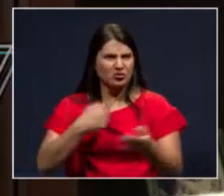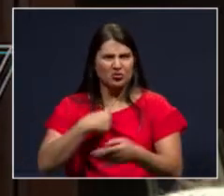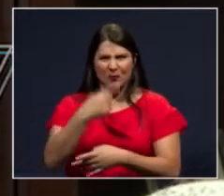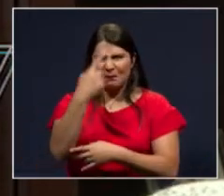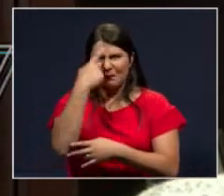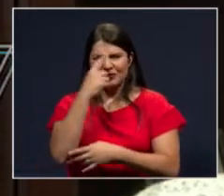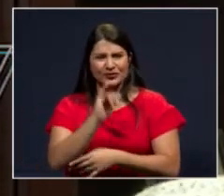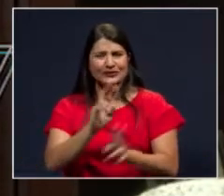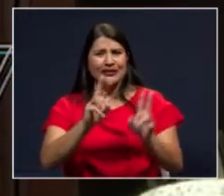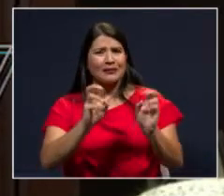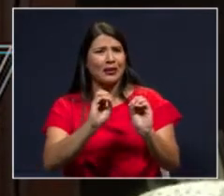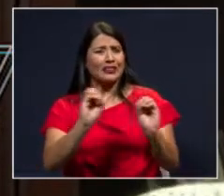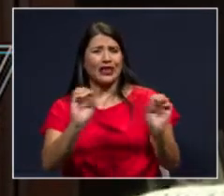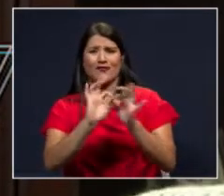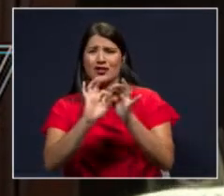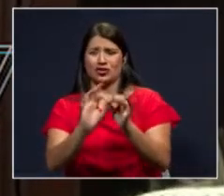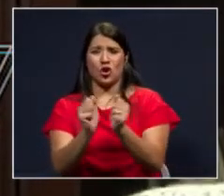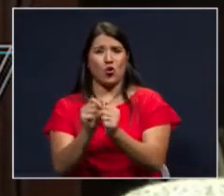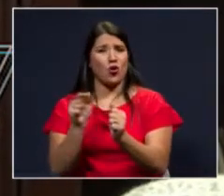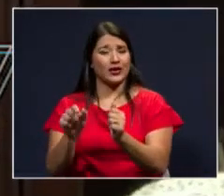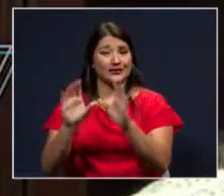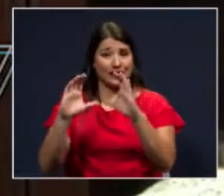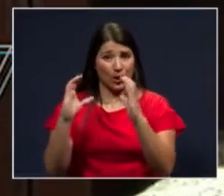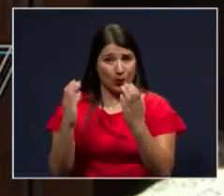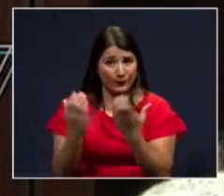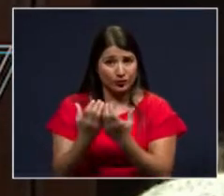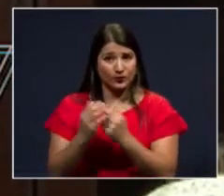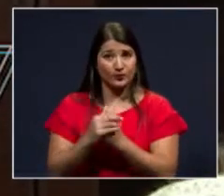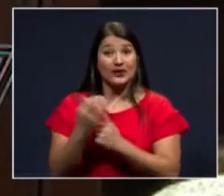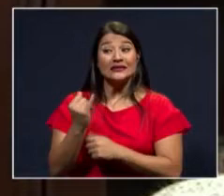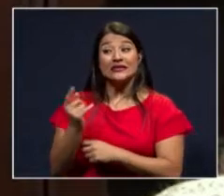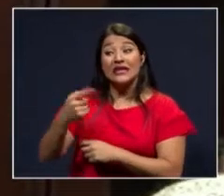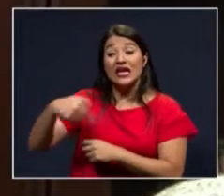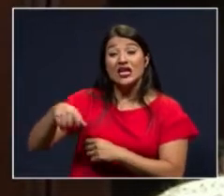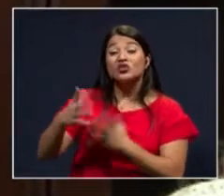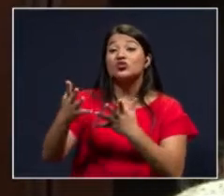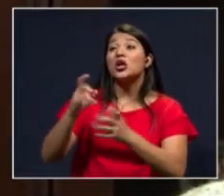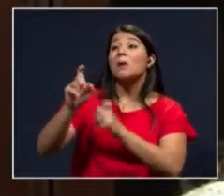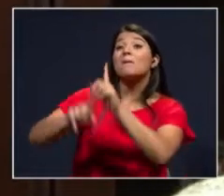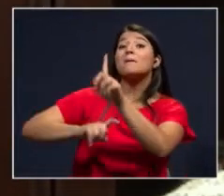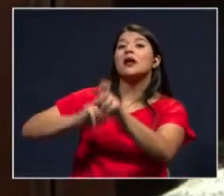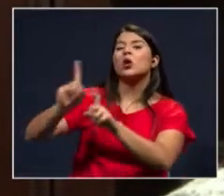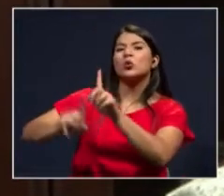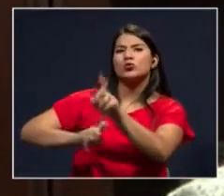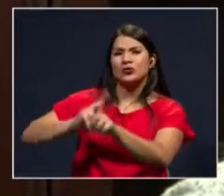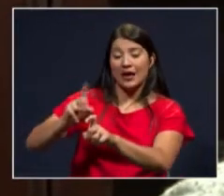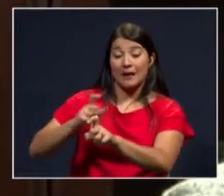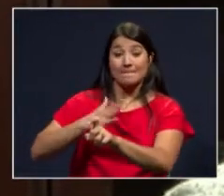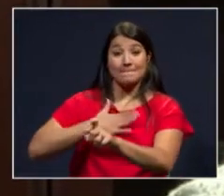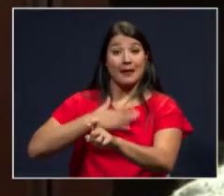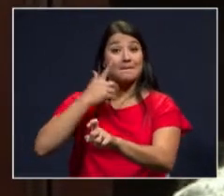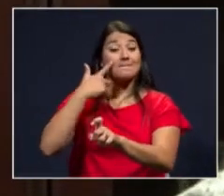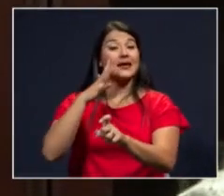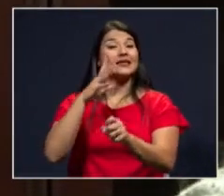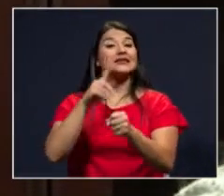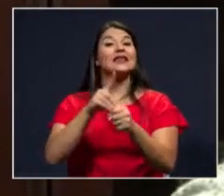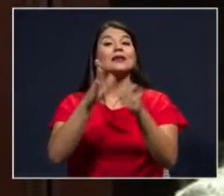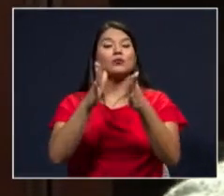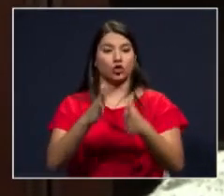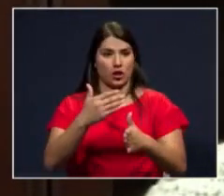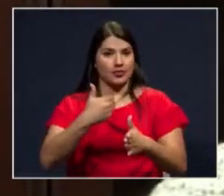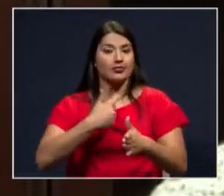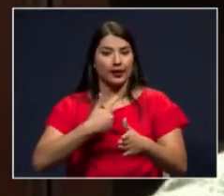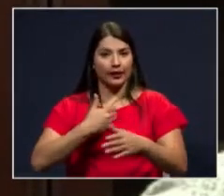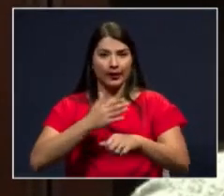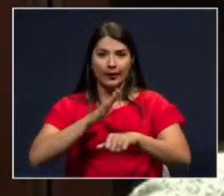ingreso y gasto público. Si ellos quieren hacerle las preguntas en esas áreas y en otras, me parece que los diputados tenemos la